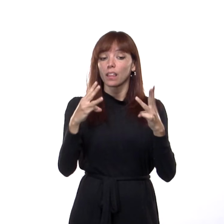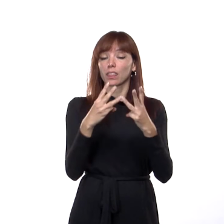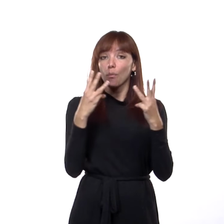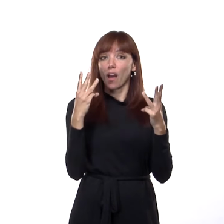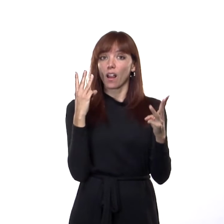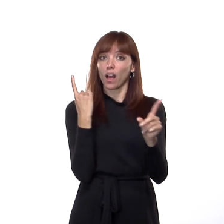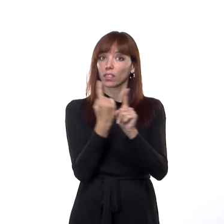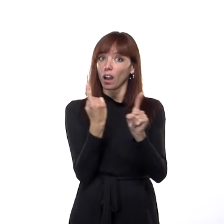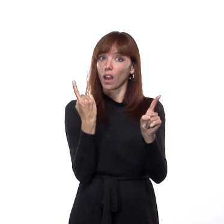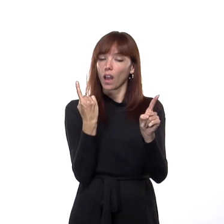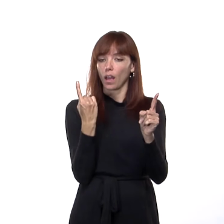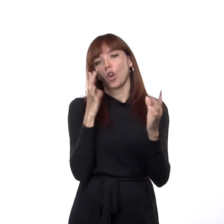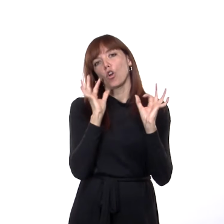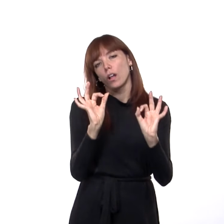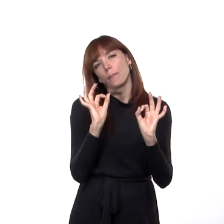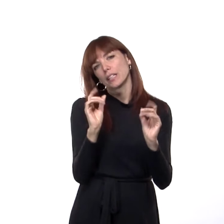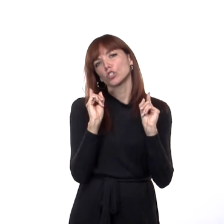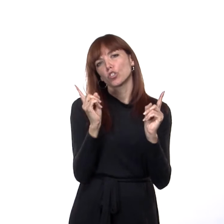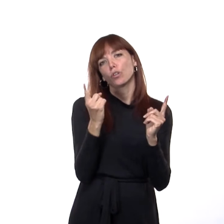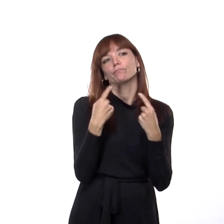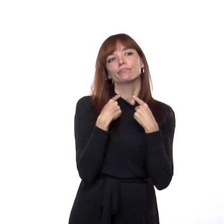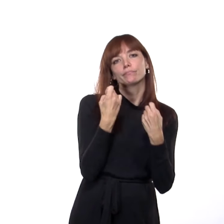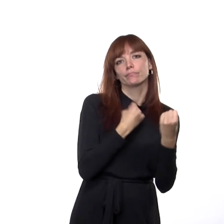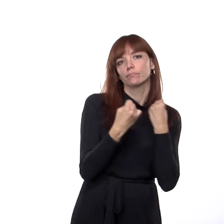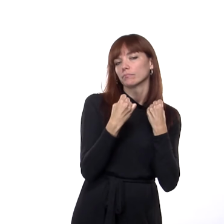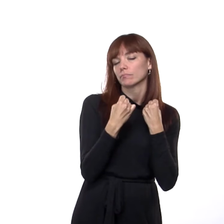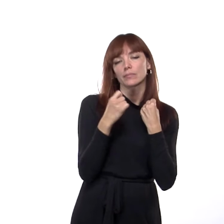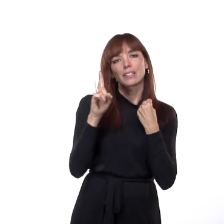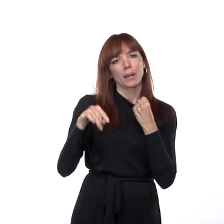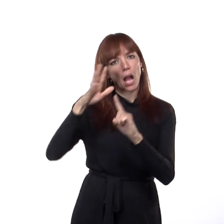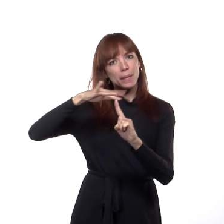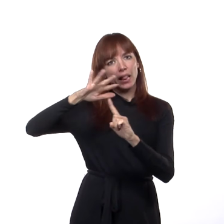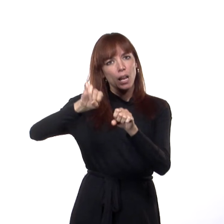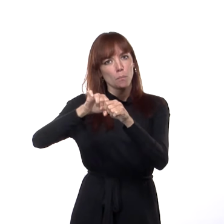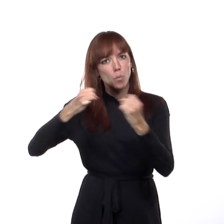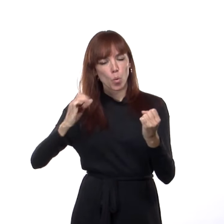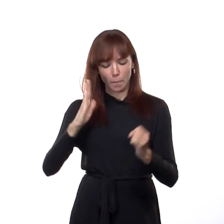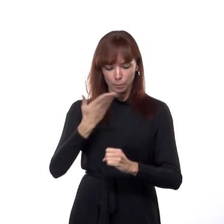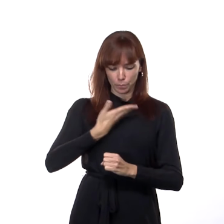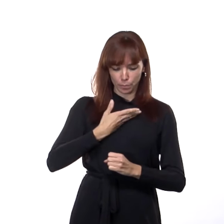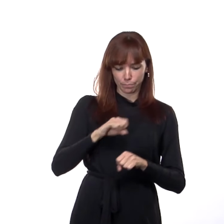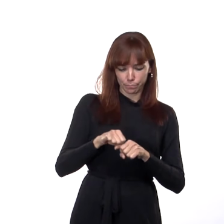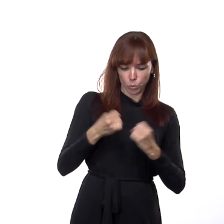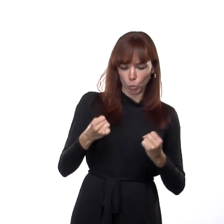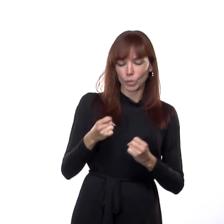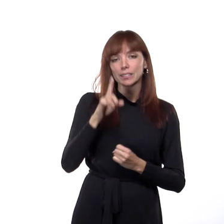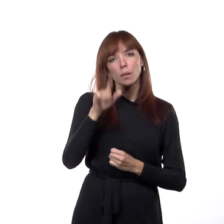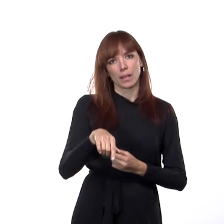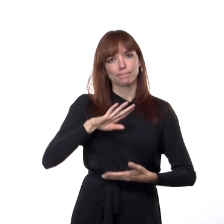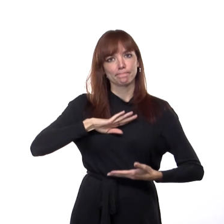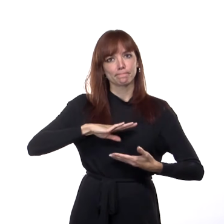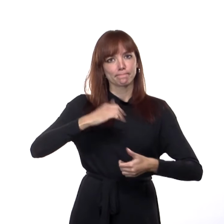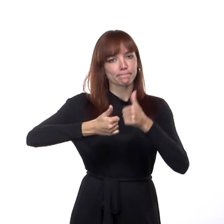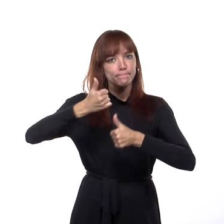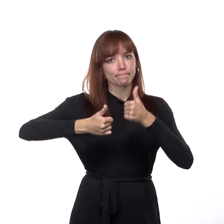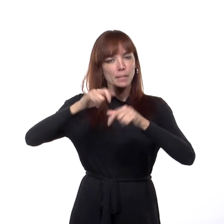lógicamente no va a ser sólo la pérdida económica puede provocar desastres medioambientales daños personales y pérdidas de competitividad de la